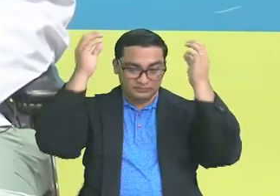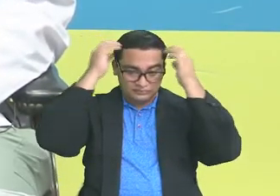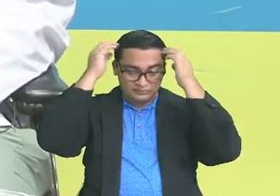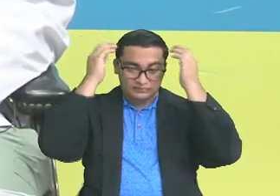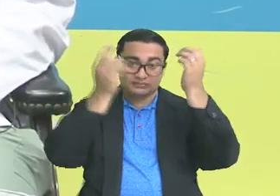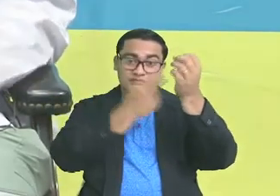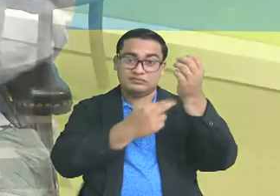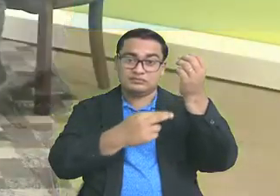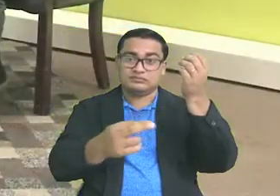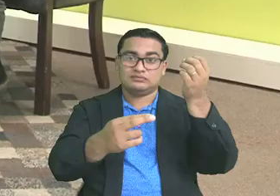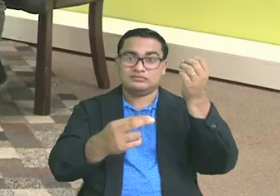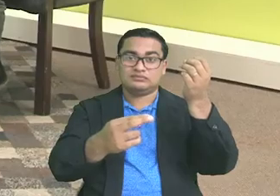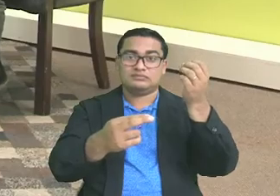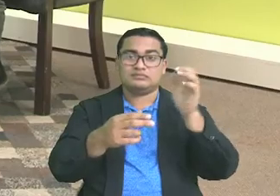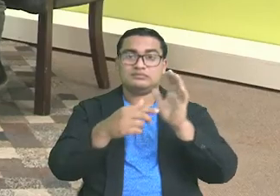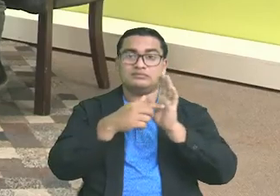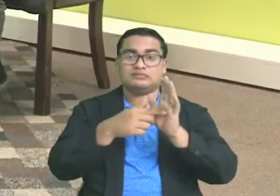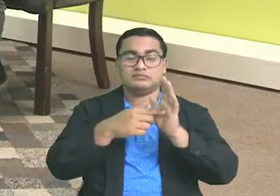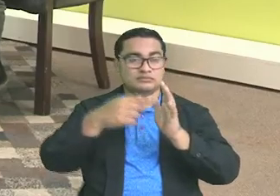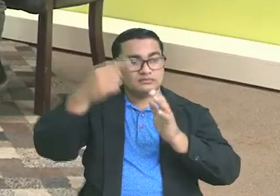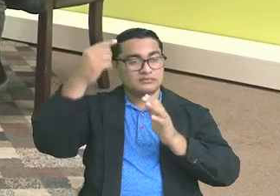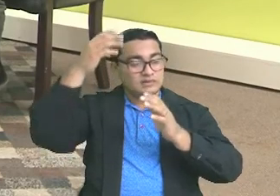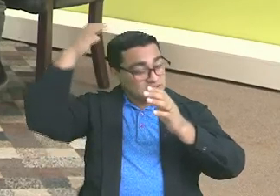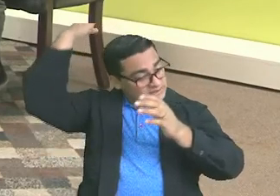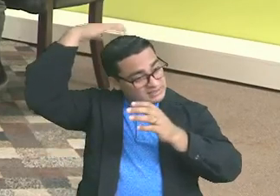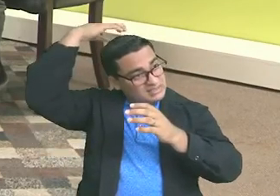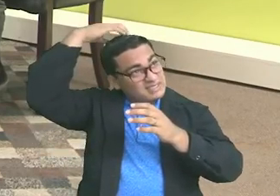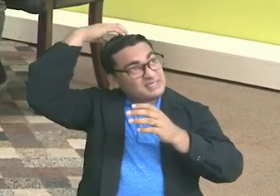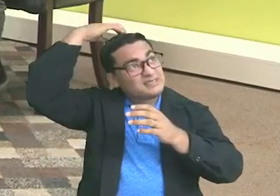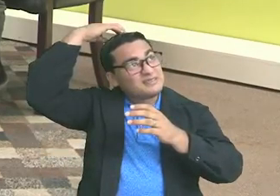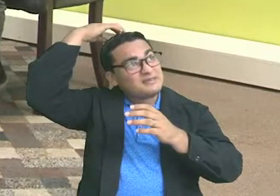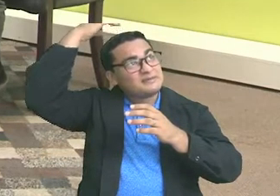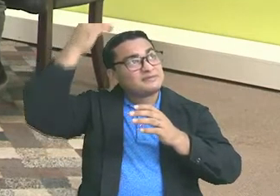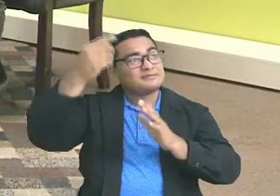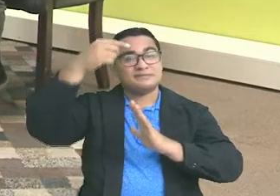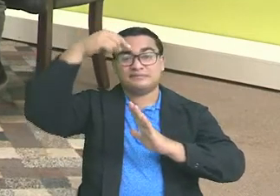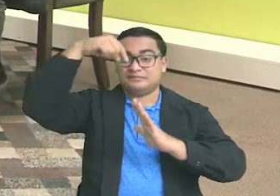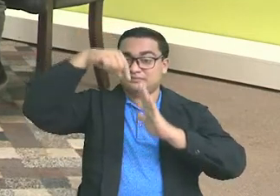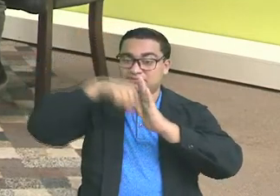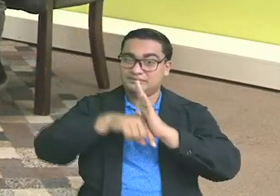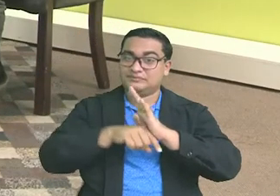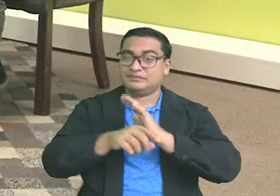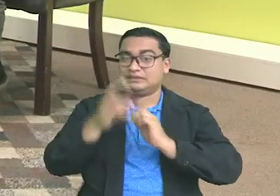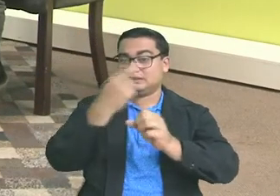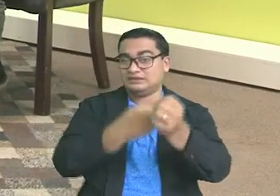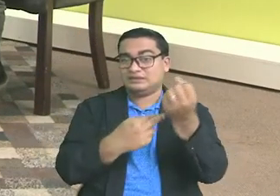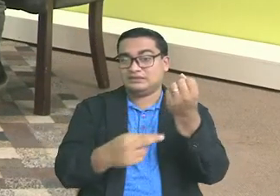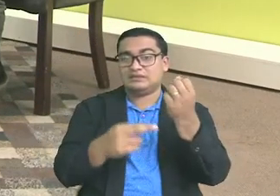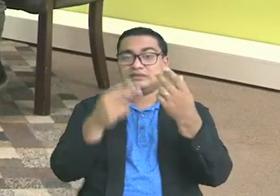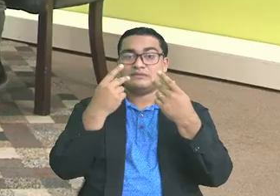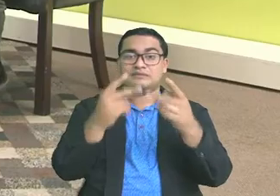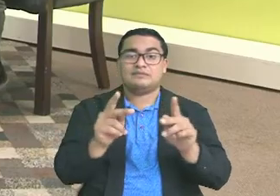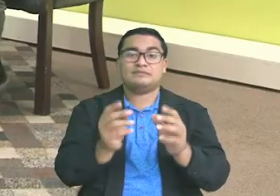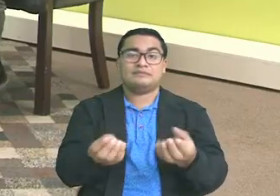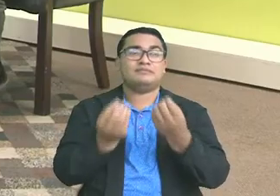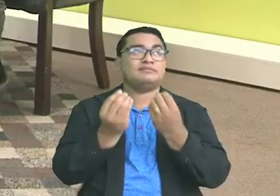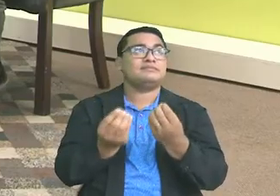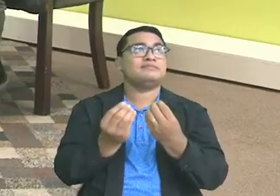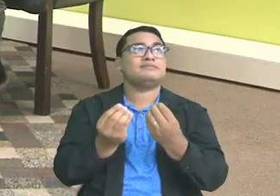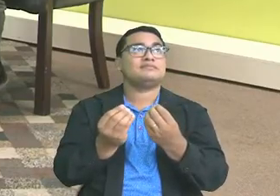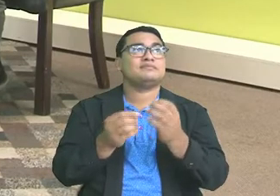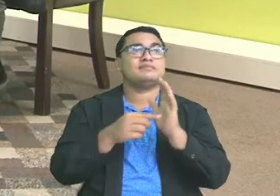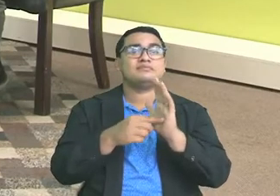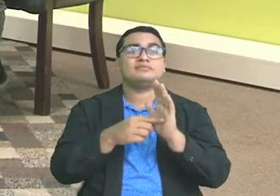tenido un sangrado dentro de su cerebro, pero la verdad es que la mayoría de las veces